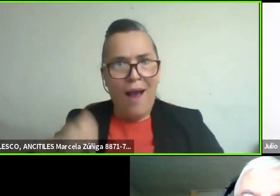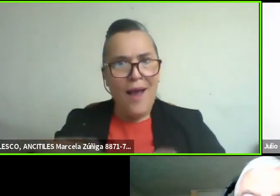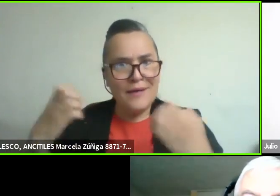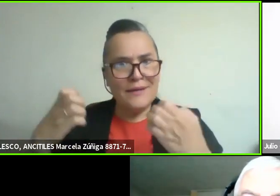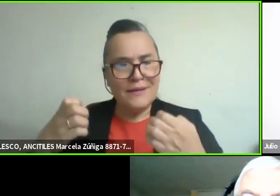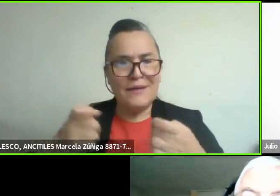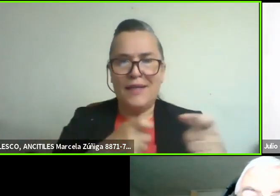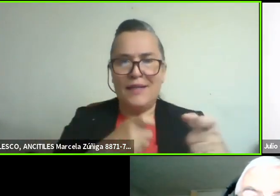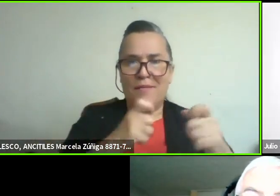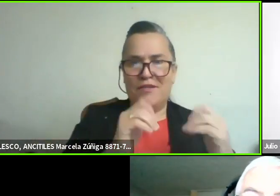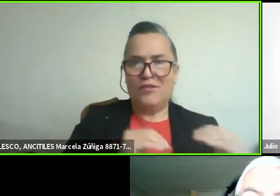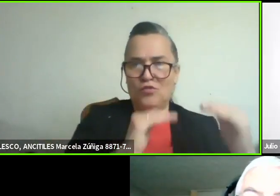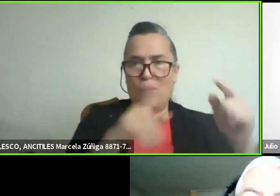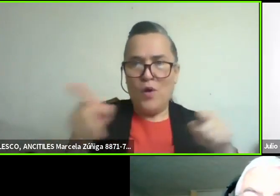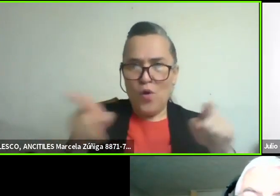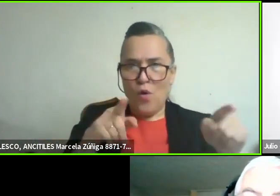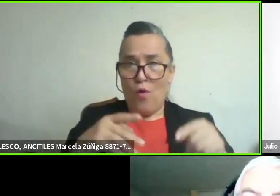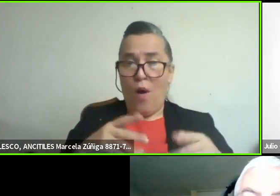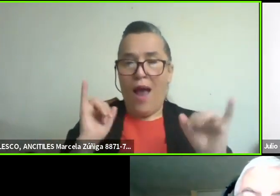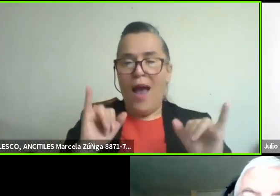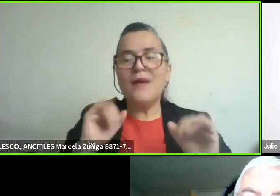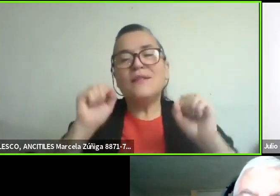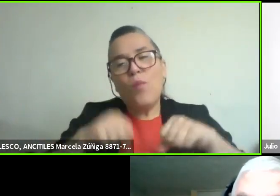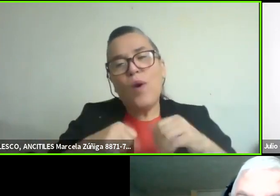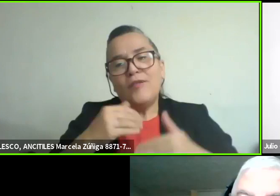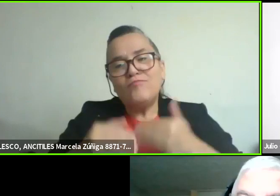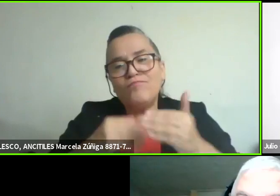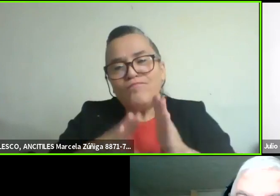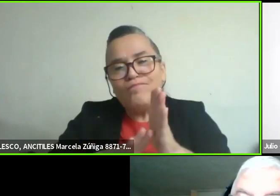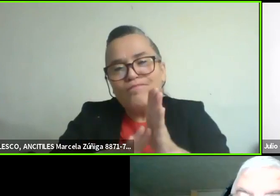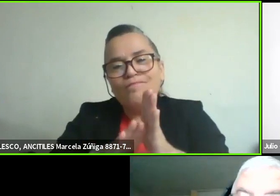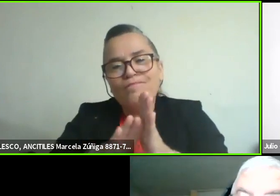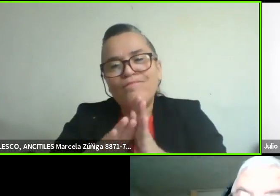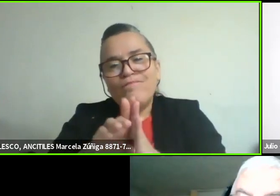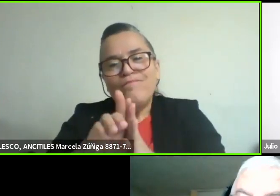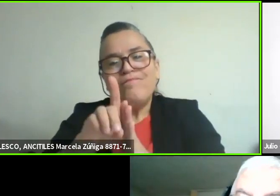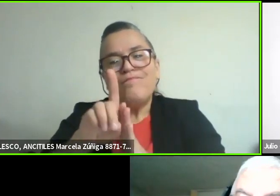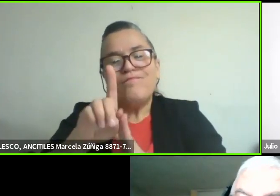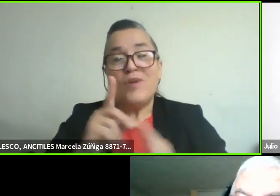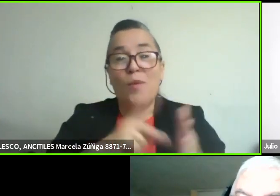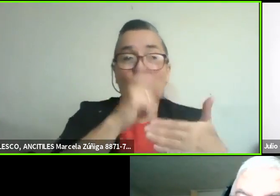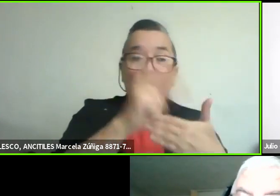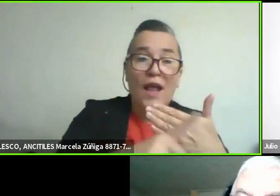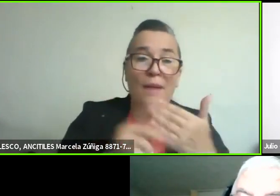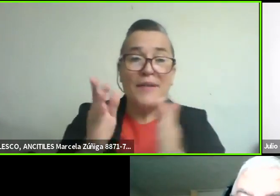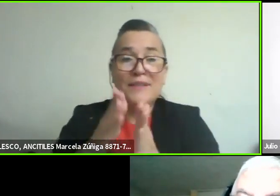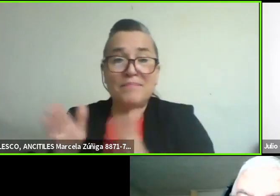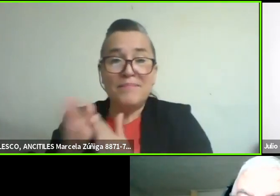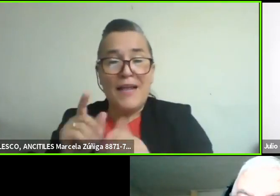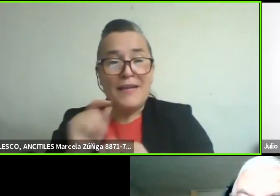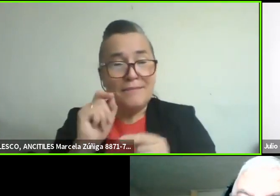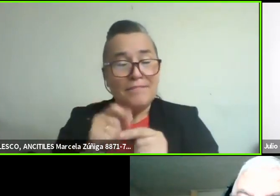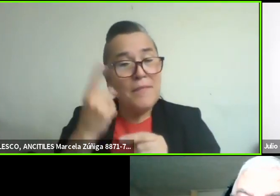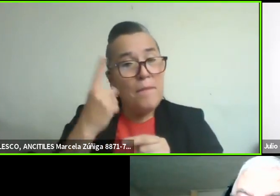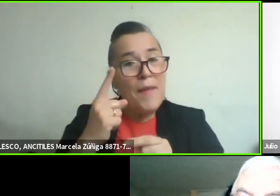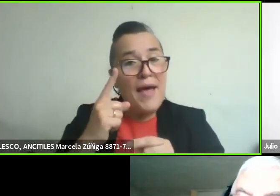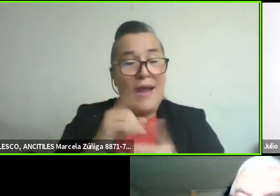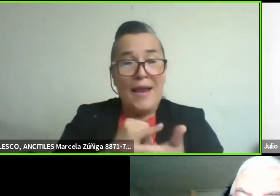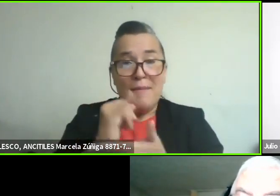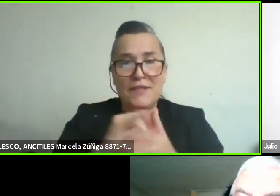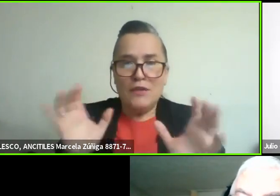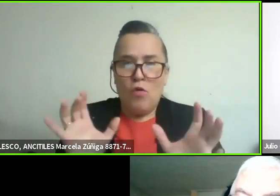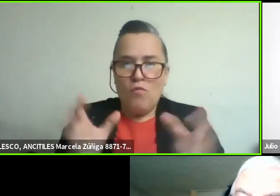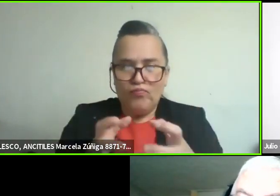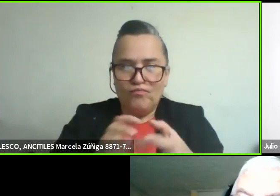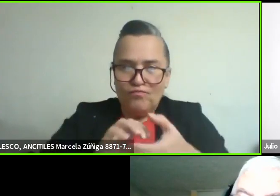administración superior entonces se pueden ir desarrollando los programas y los planes específicos para consolidar la investigación esos